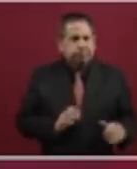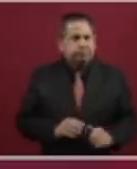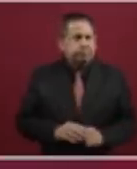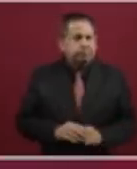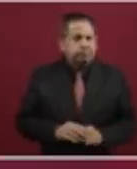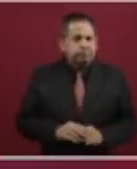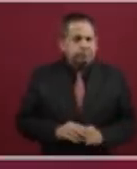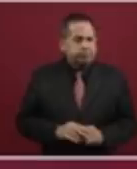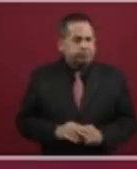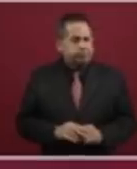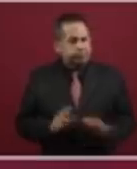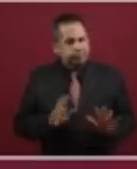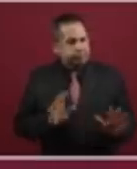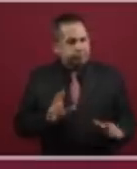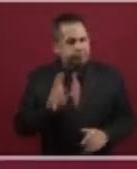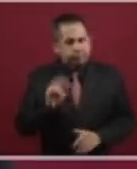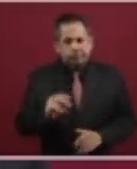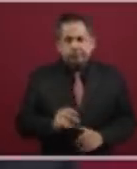no